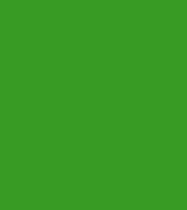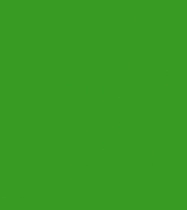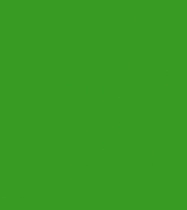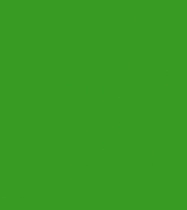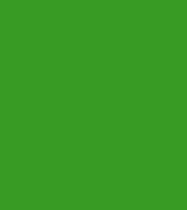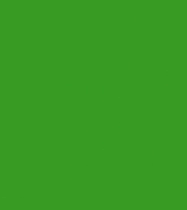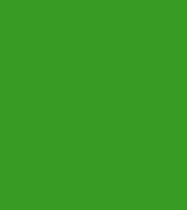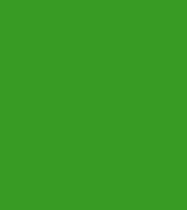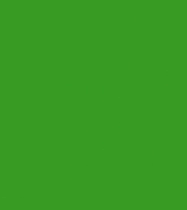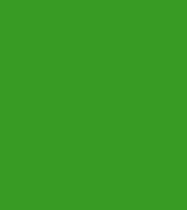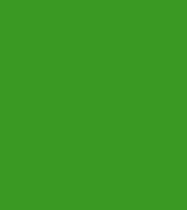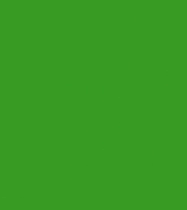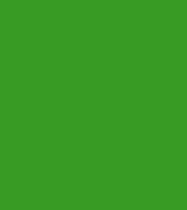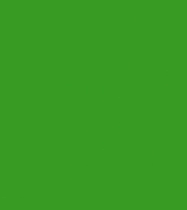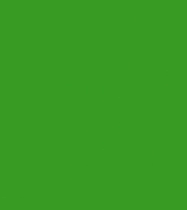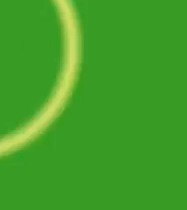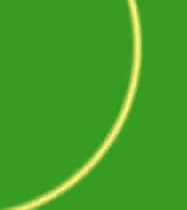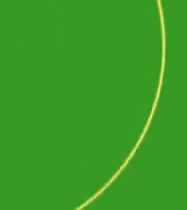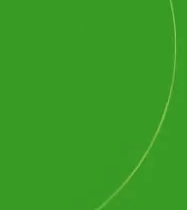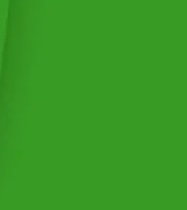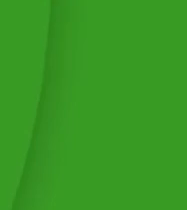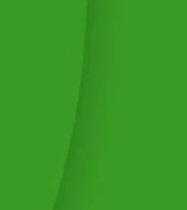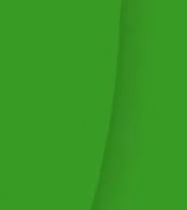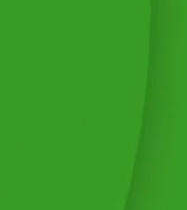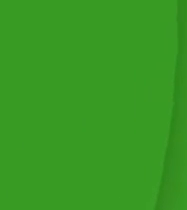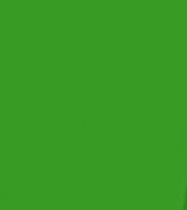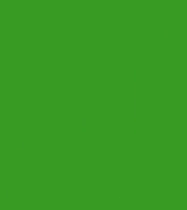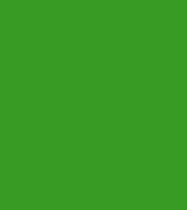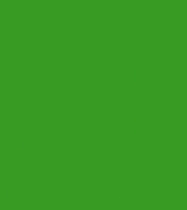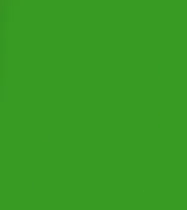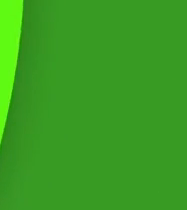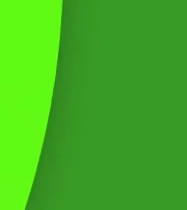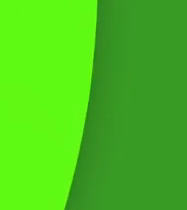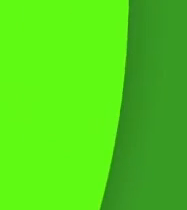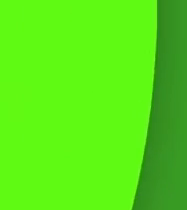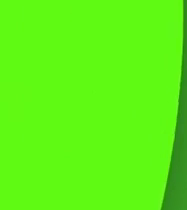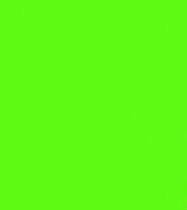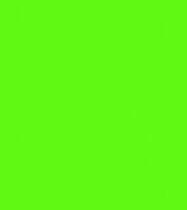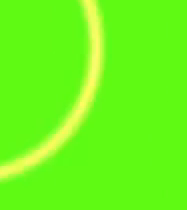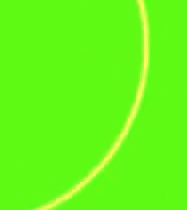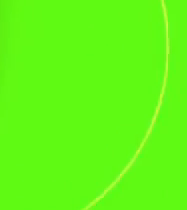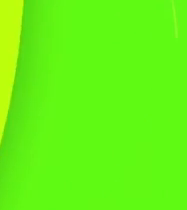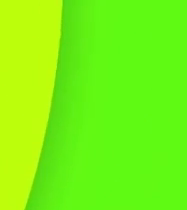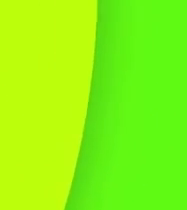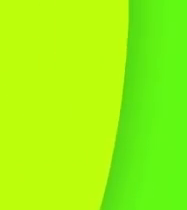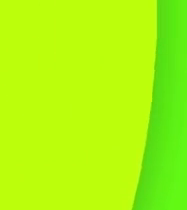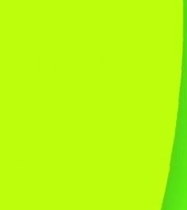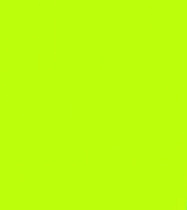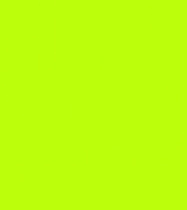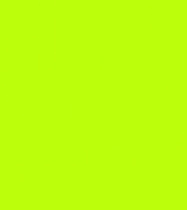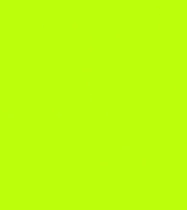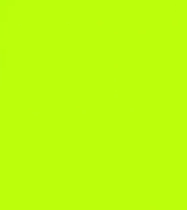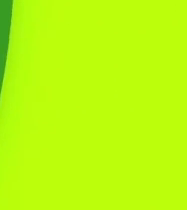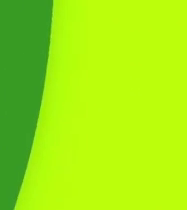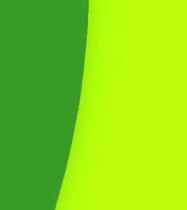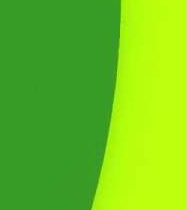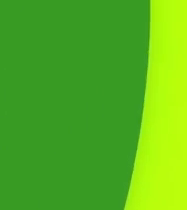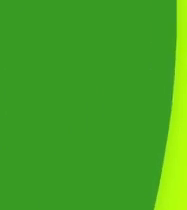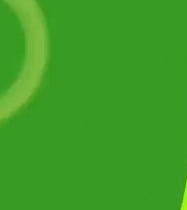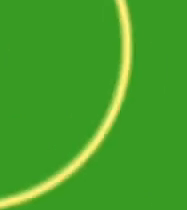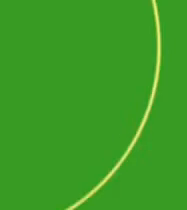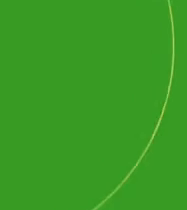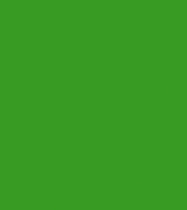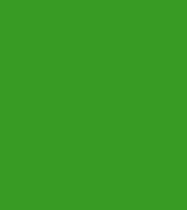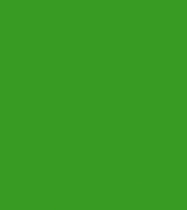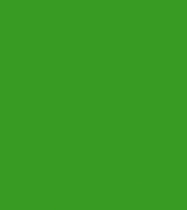pérdida de apoyo o equilibrio y los ruidos fuertes son una de las etapas de los miedos de 1 a 4 años